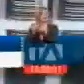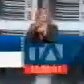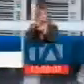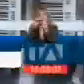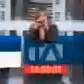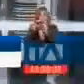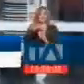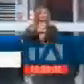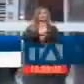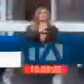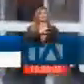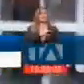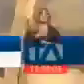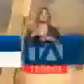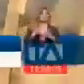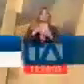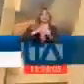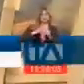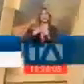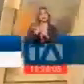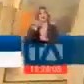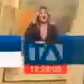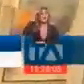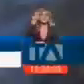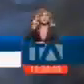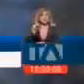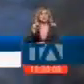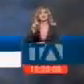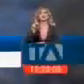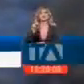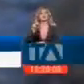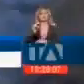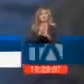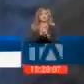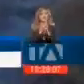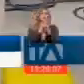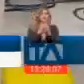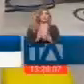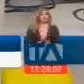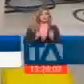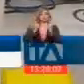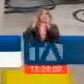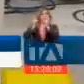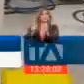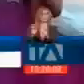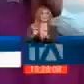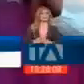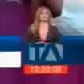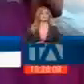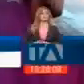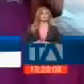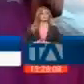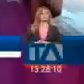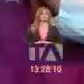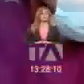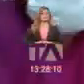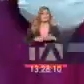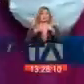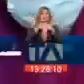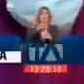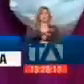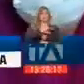del municipio, que ahora busca una tercera opinión, cuyo resultado será entregado en las próximas horas. Me parece muy